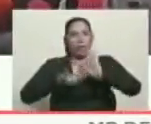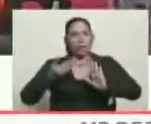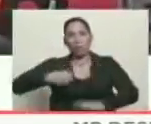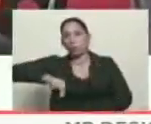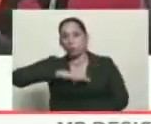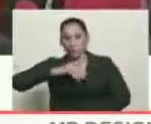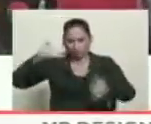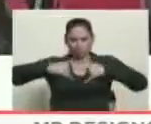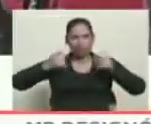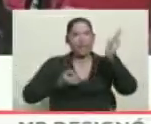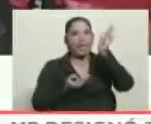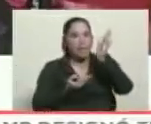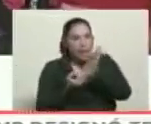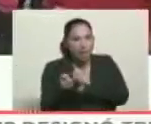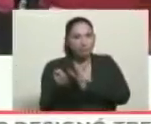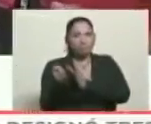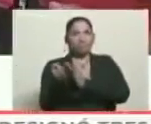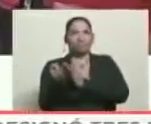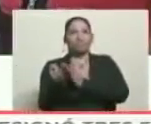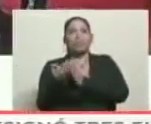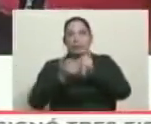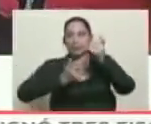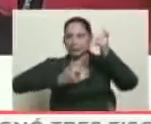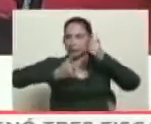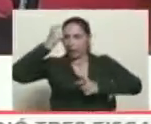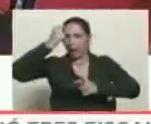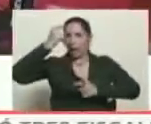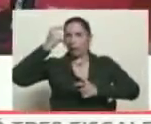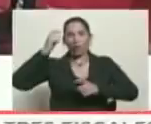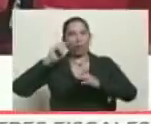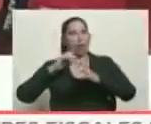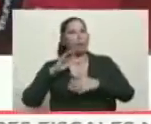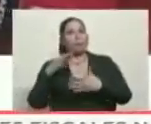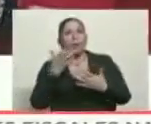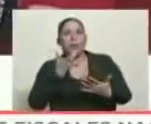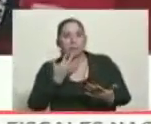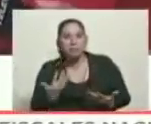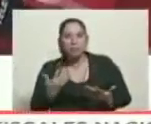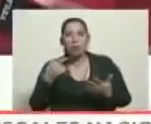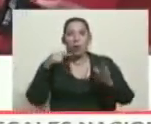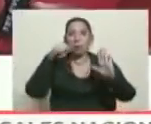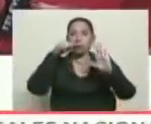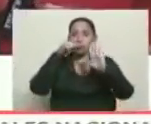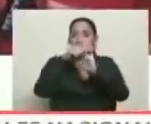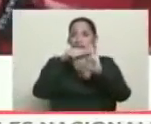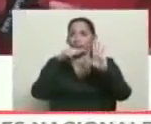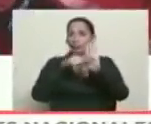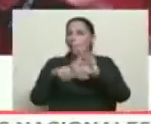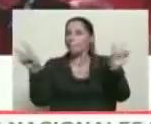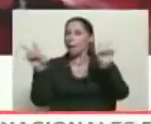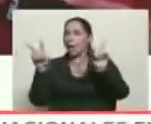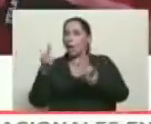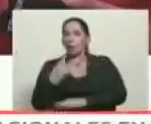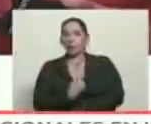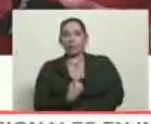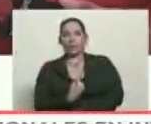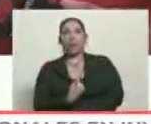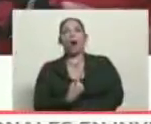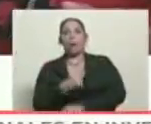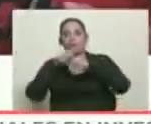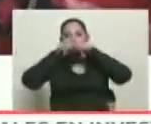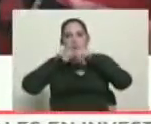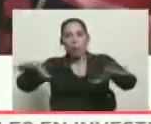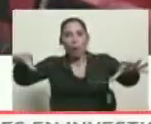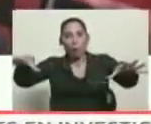la lealtad. La lealtad con Chávez pasó de ser un principio, un valor individual, a ser un valor